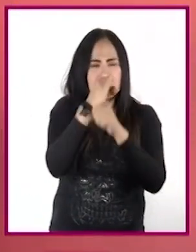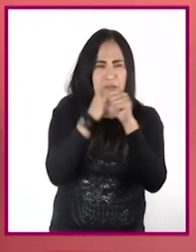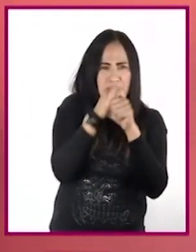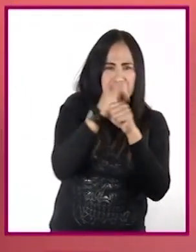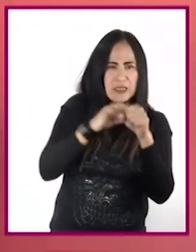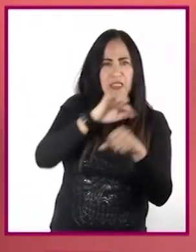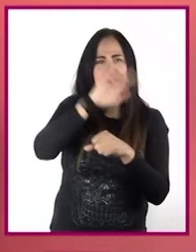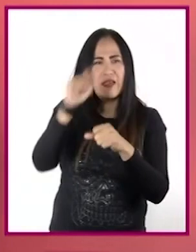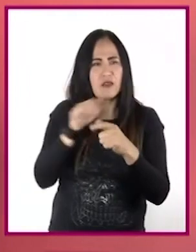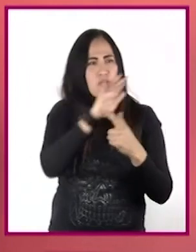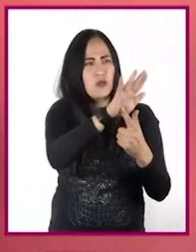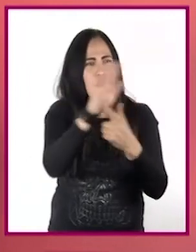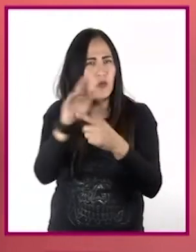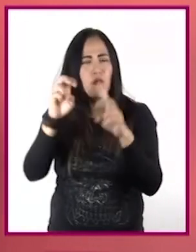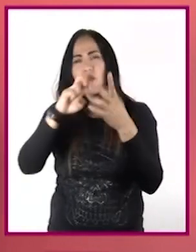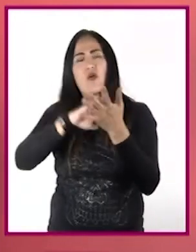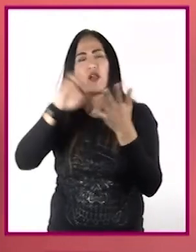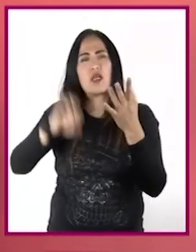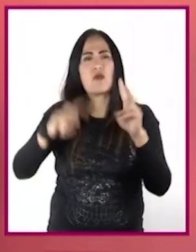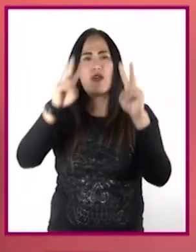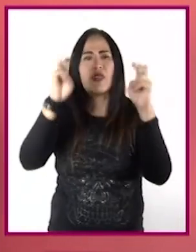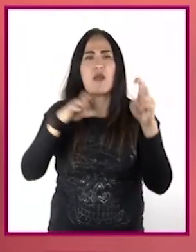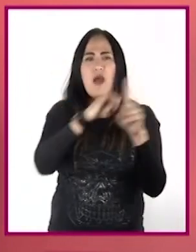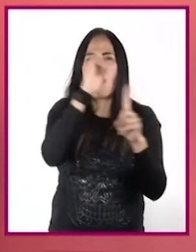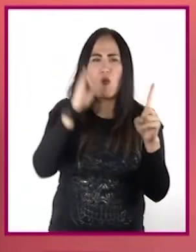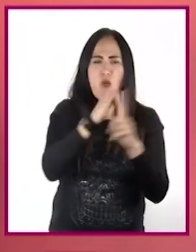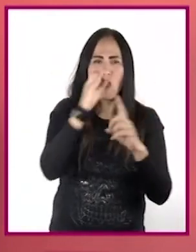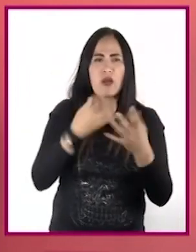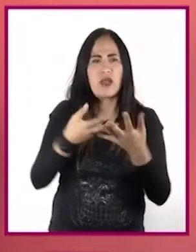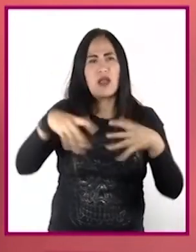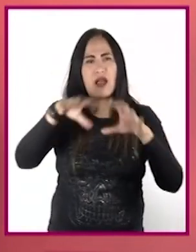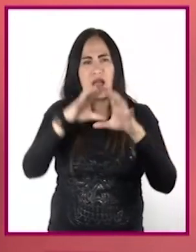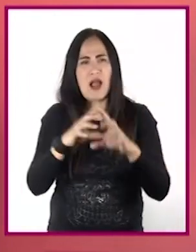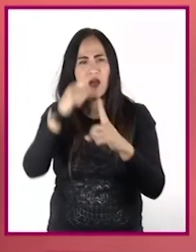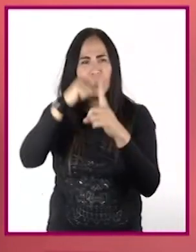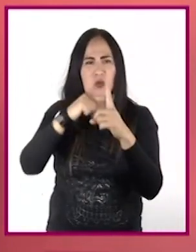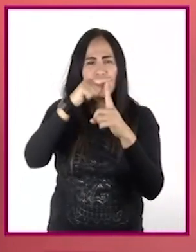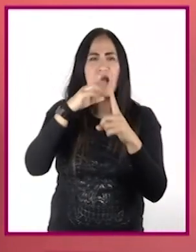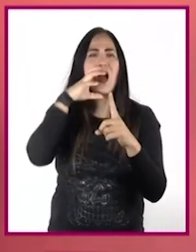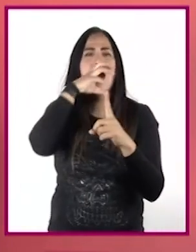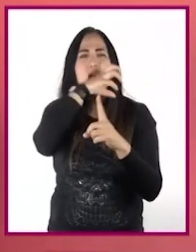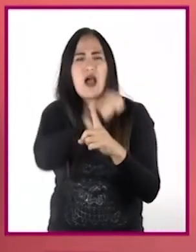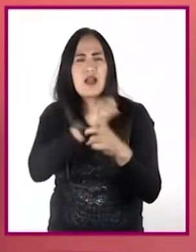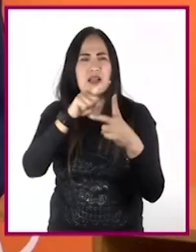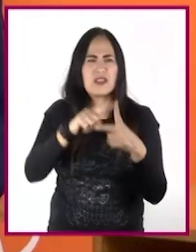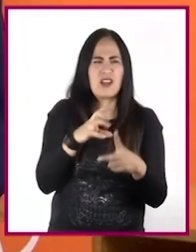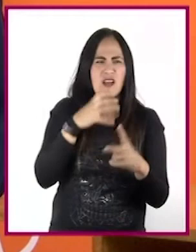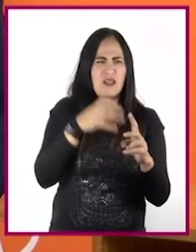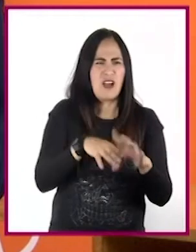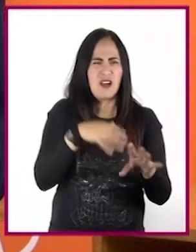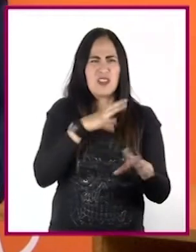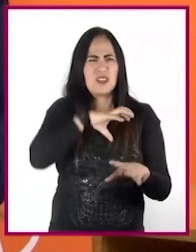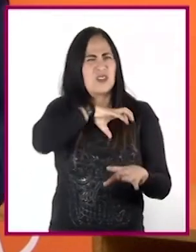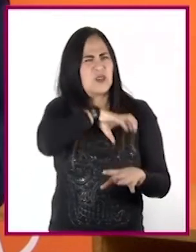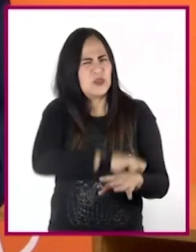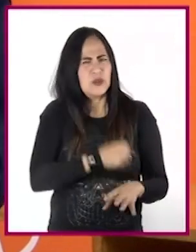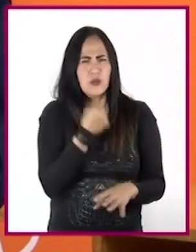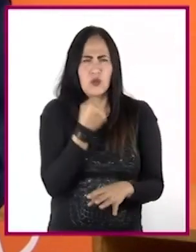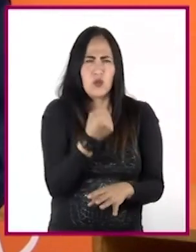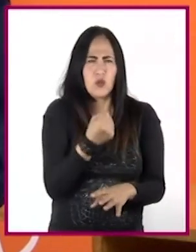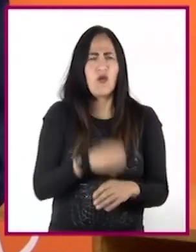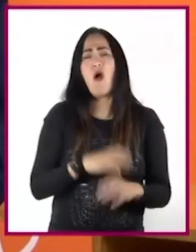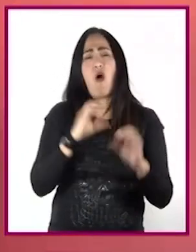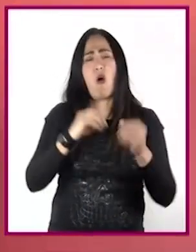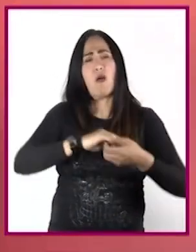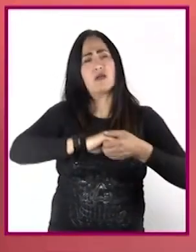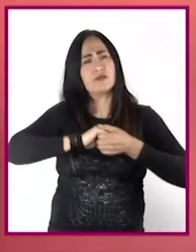temas como el bullying, el calentamiento global, la eutanasia, el fanatismo o la solidaridad